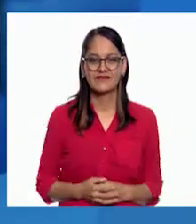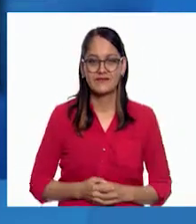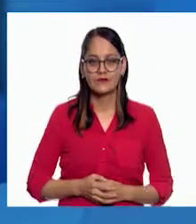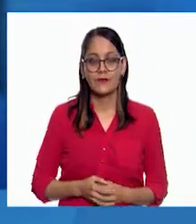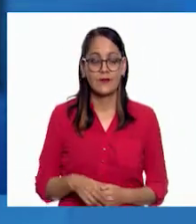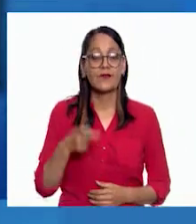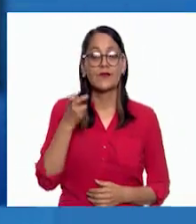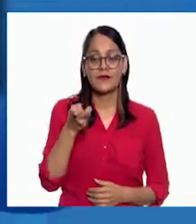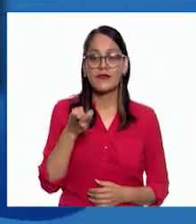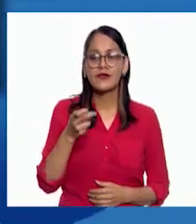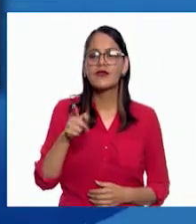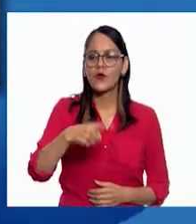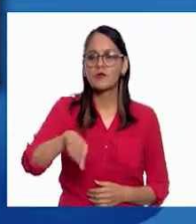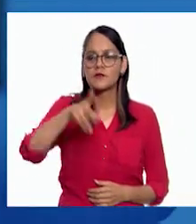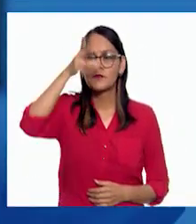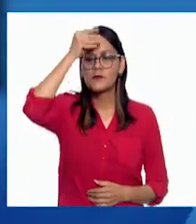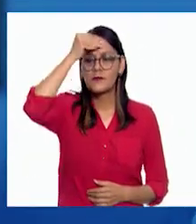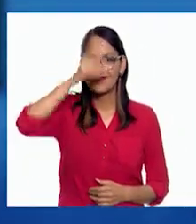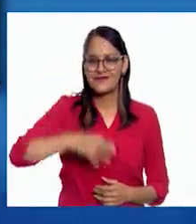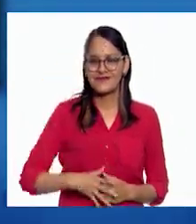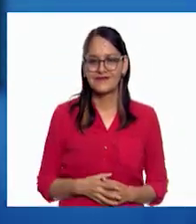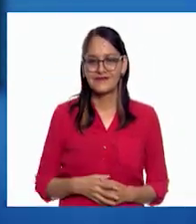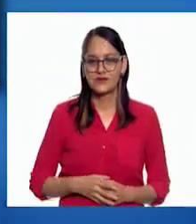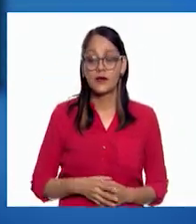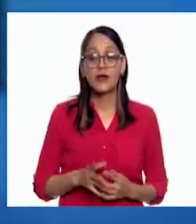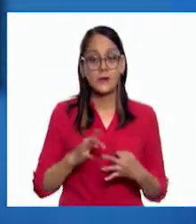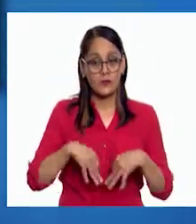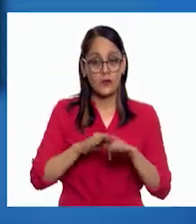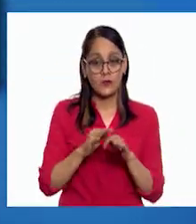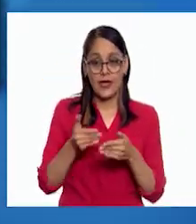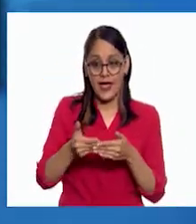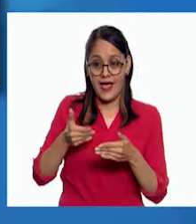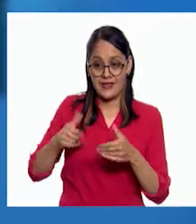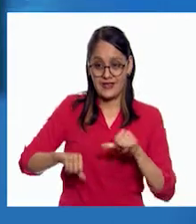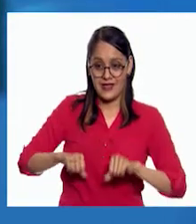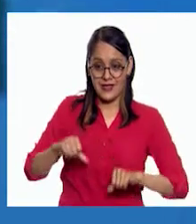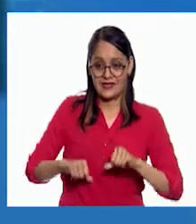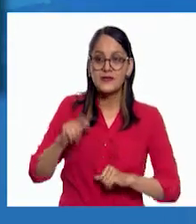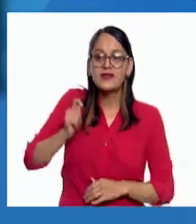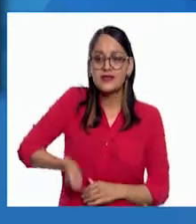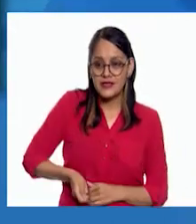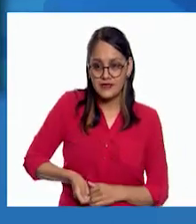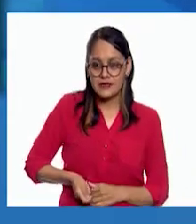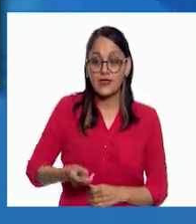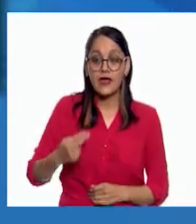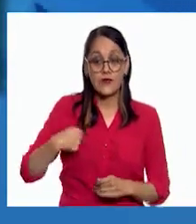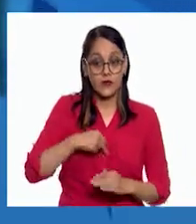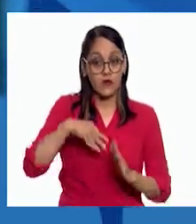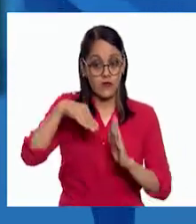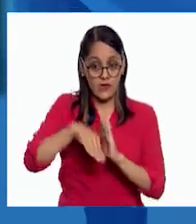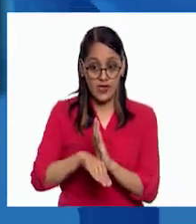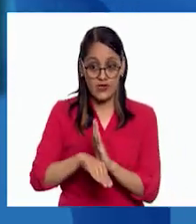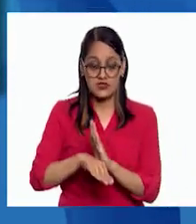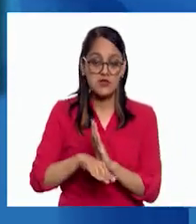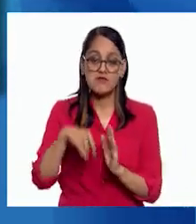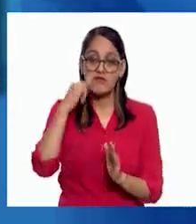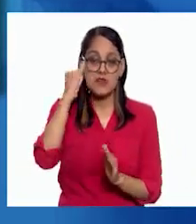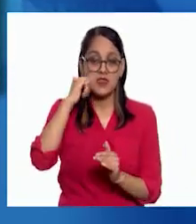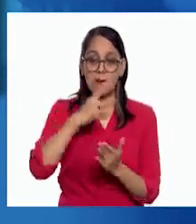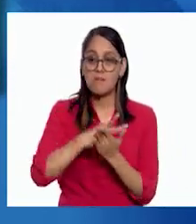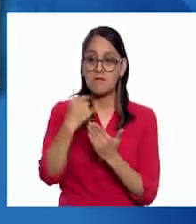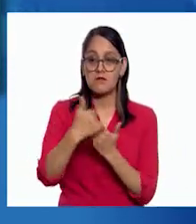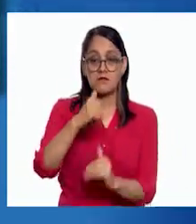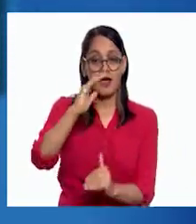Esto es lo que acabas de aprender. La actividad anterior nos mostró que el fracaso no es el final de una idea o proyecto,